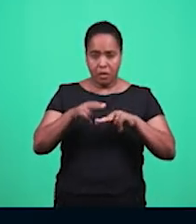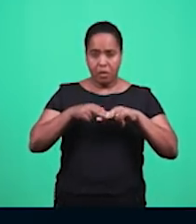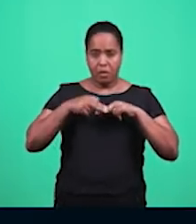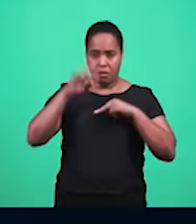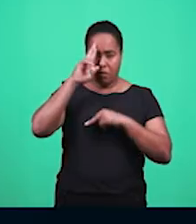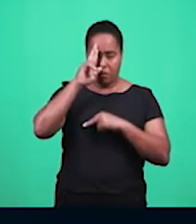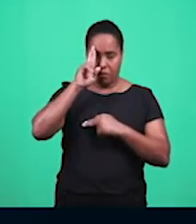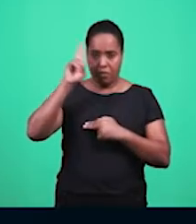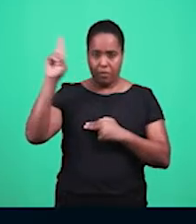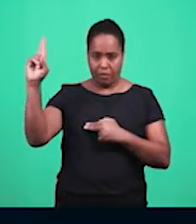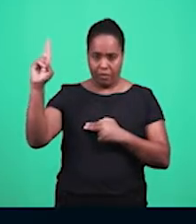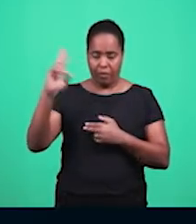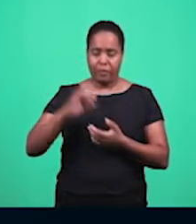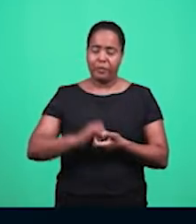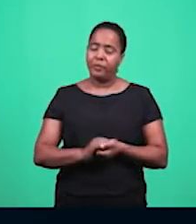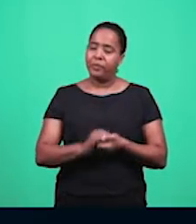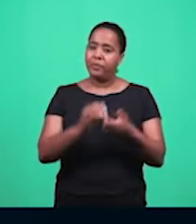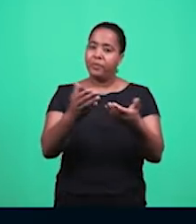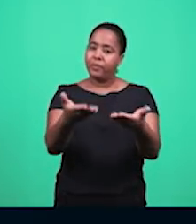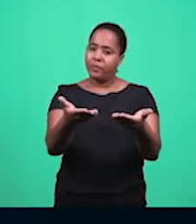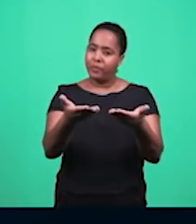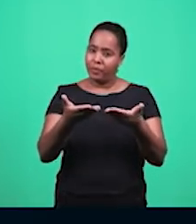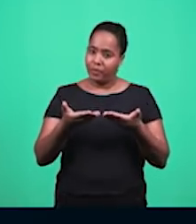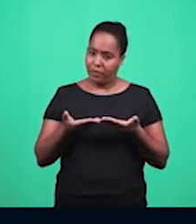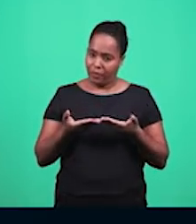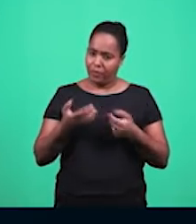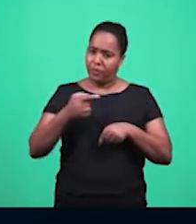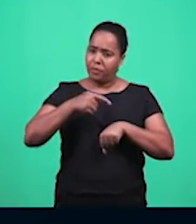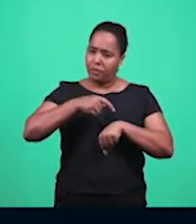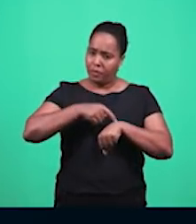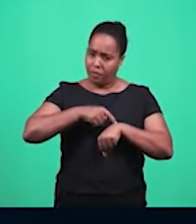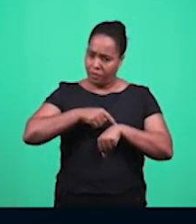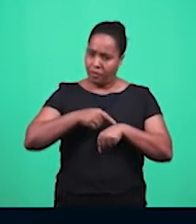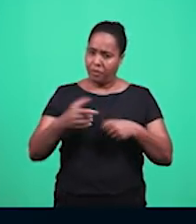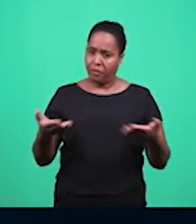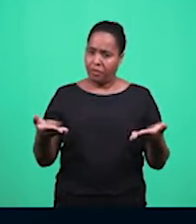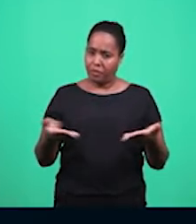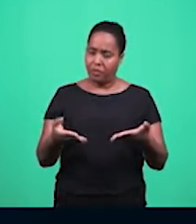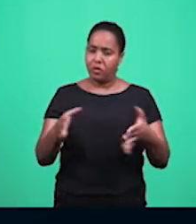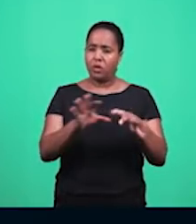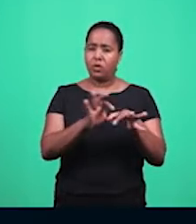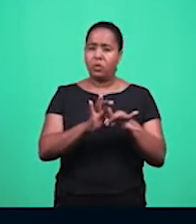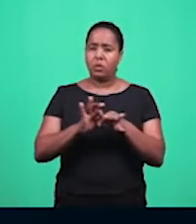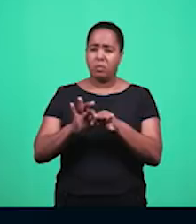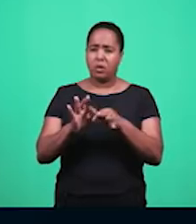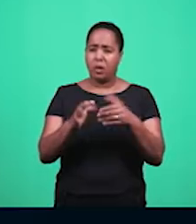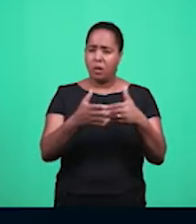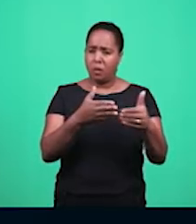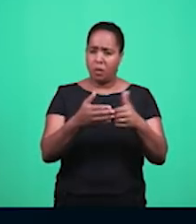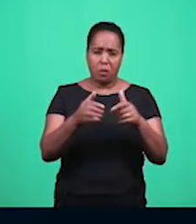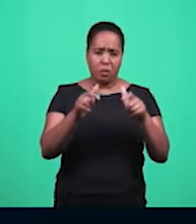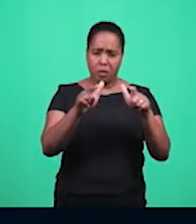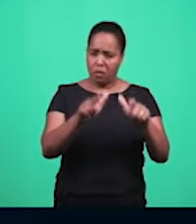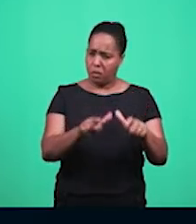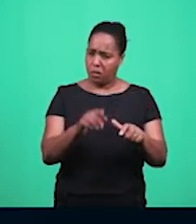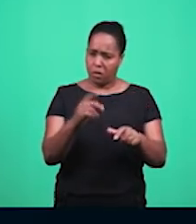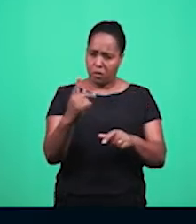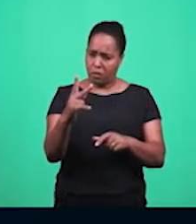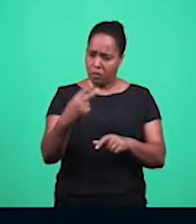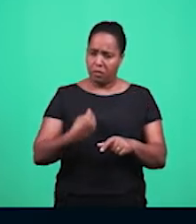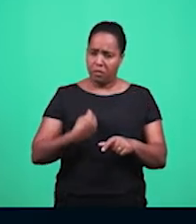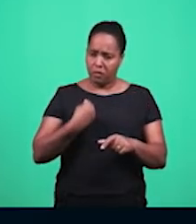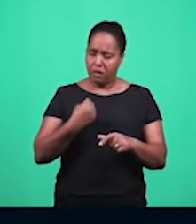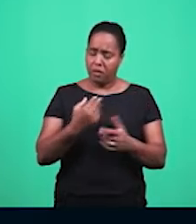en la presencia del señor yo quiero invitar a todos mis amados hermanos para que puedan cerrar sus ojos donde estuvieran